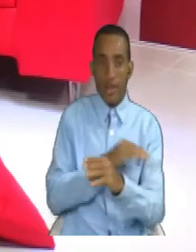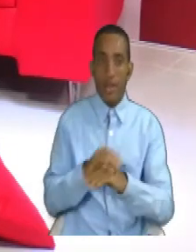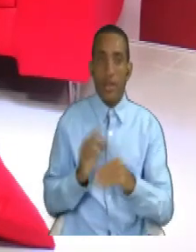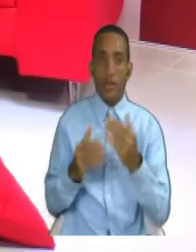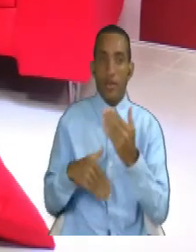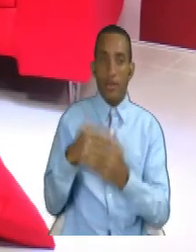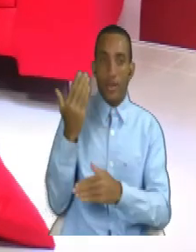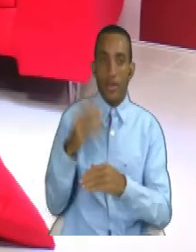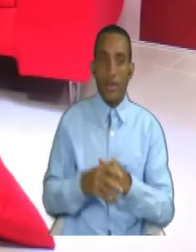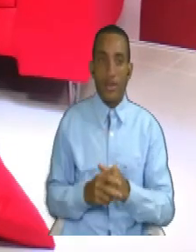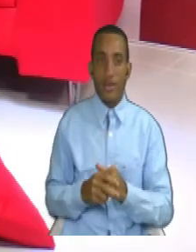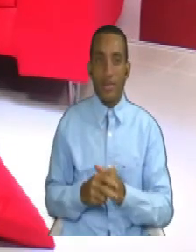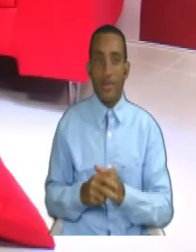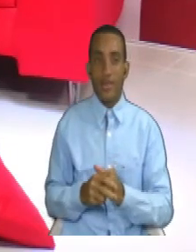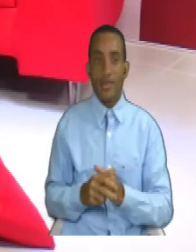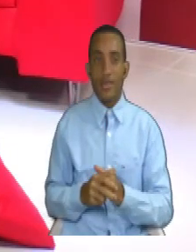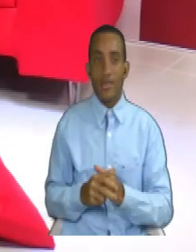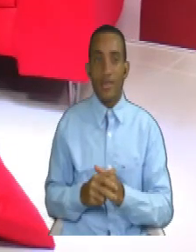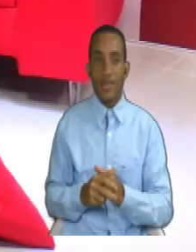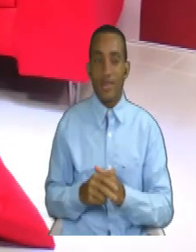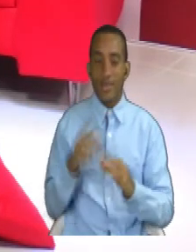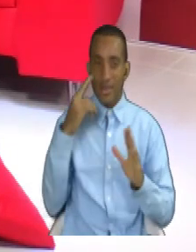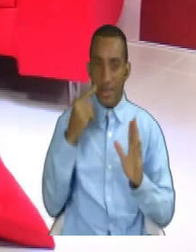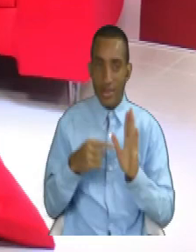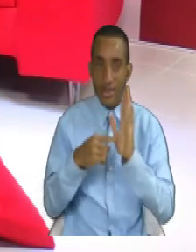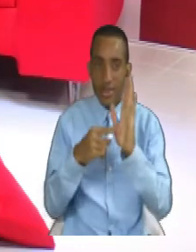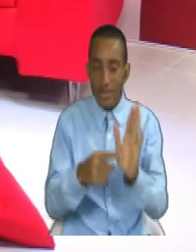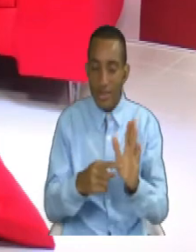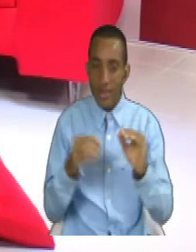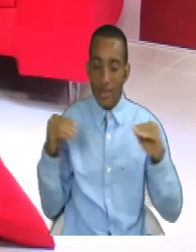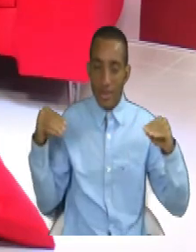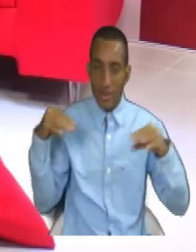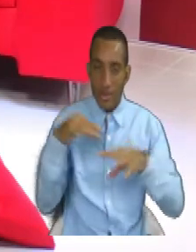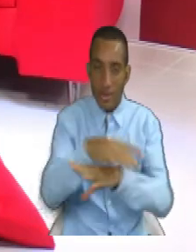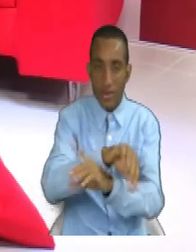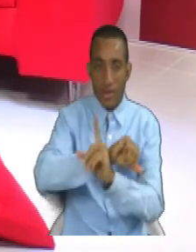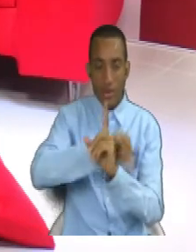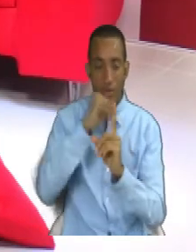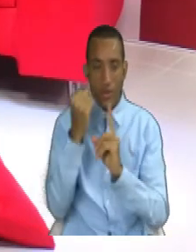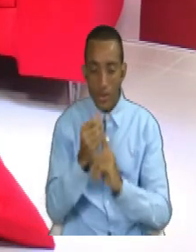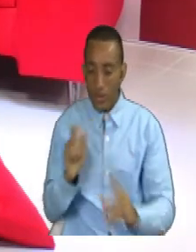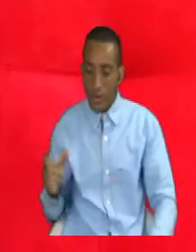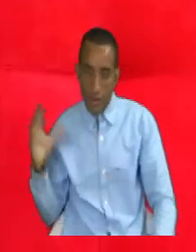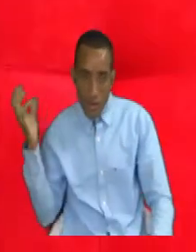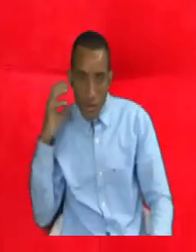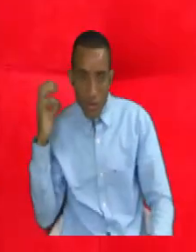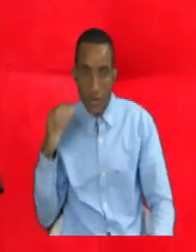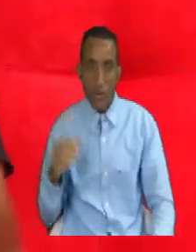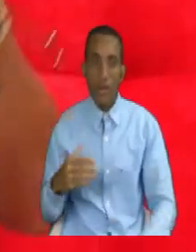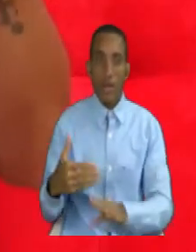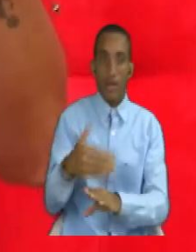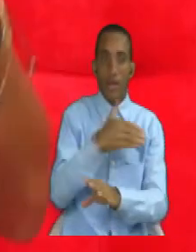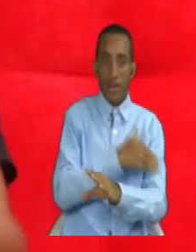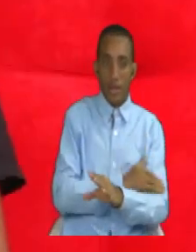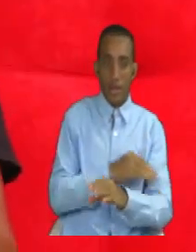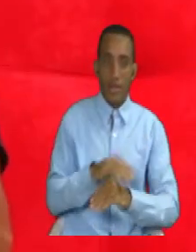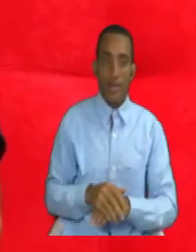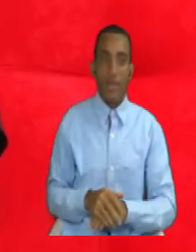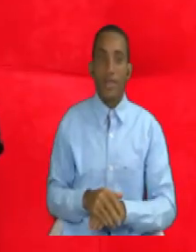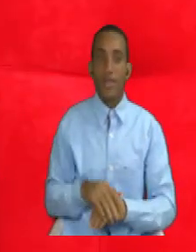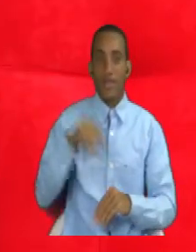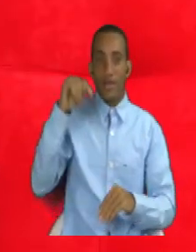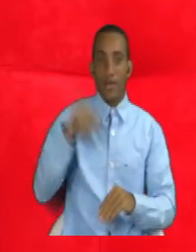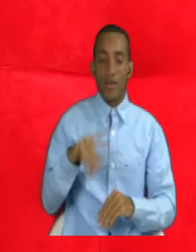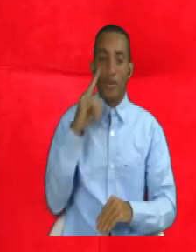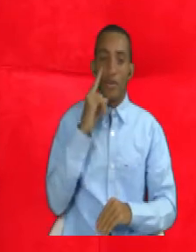empezara a verse en las redes, en las emisoras, empezáramos a trabajar con todo este tema, este fue el